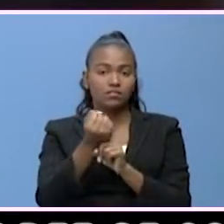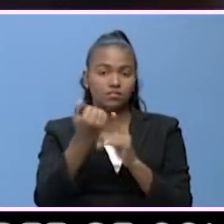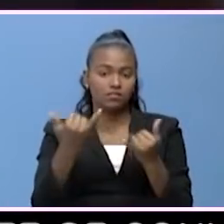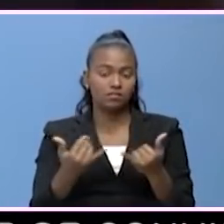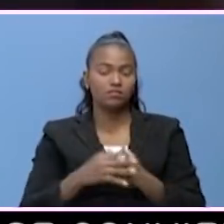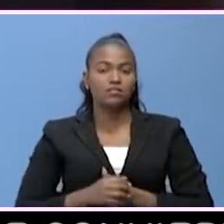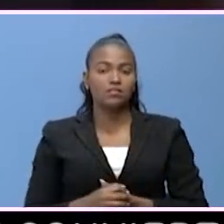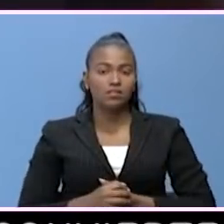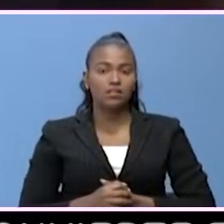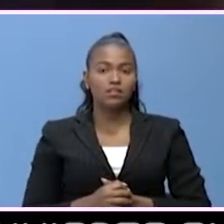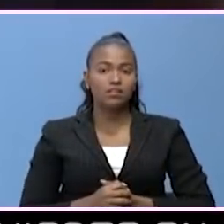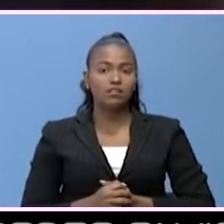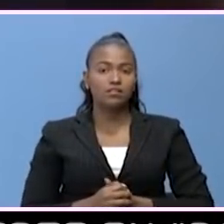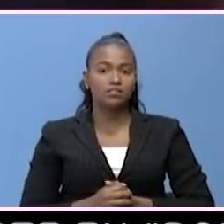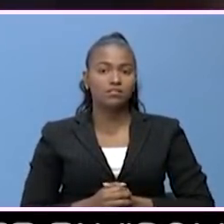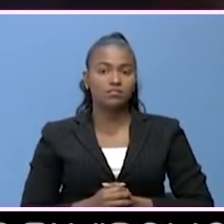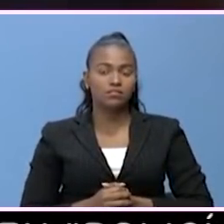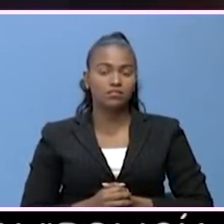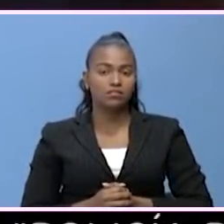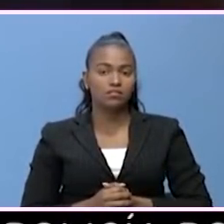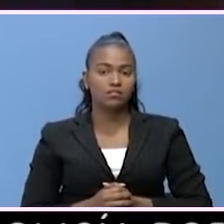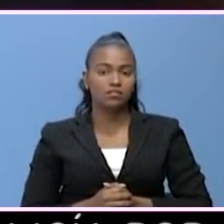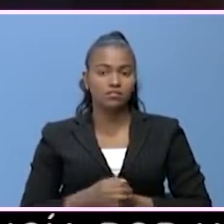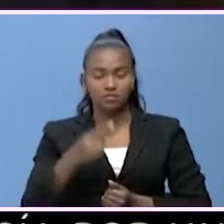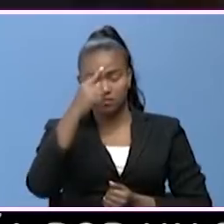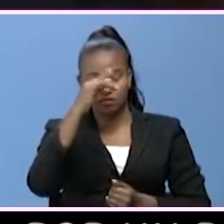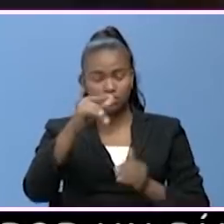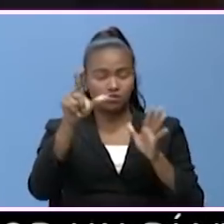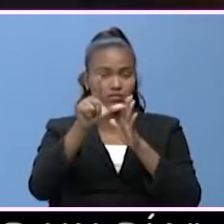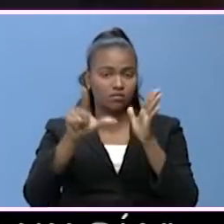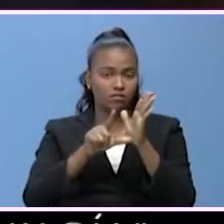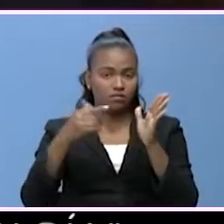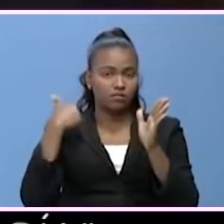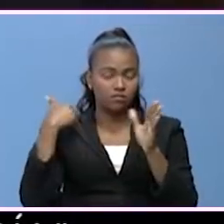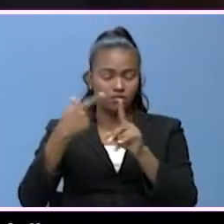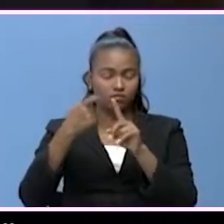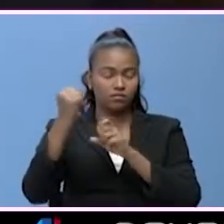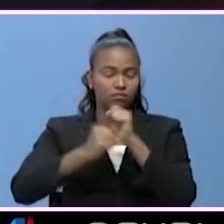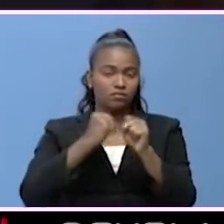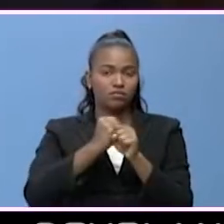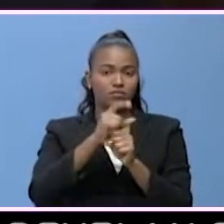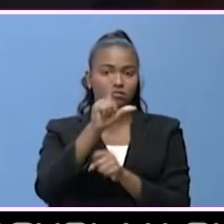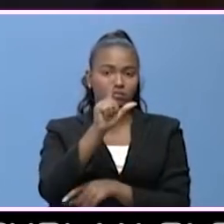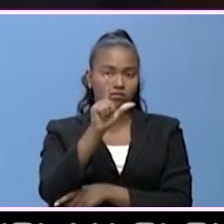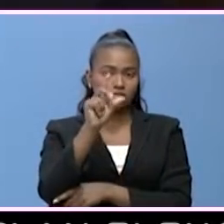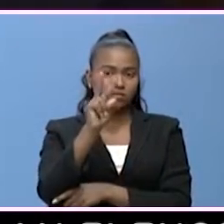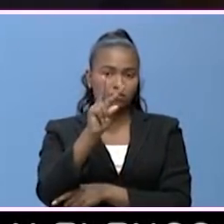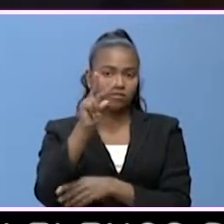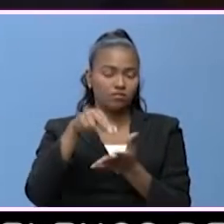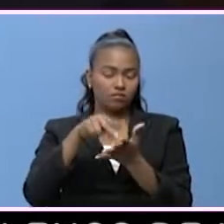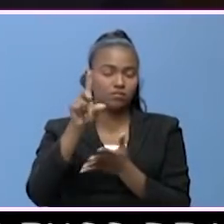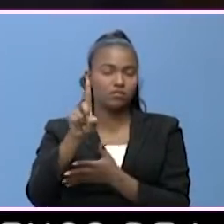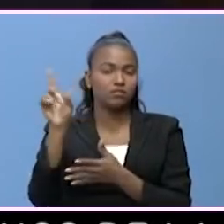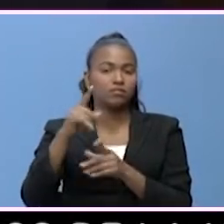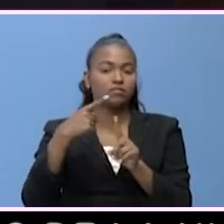Que nosotros entendemos que es una ley que data del año 2001 y que por lo